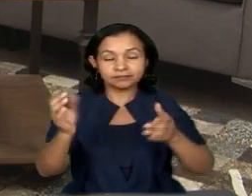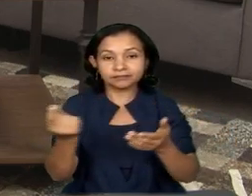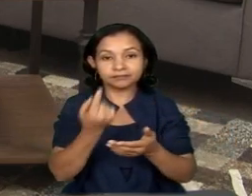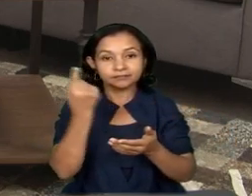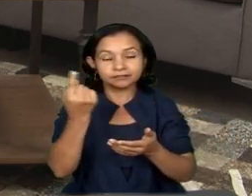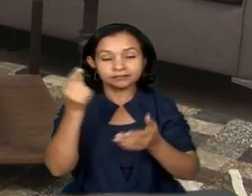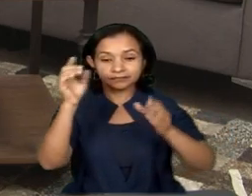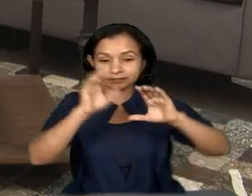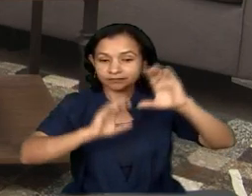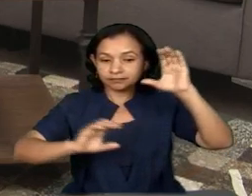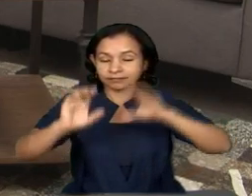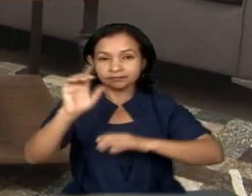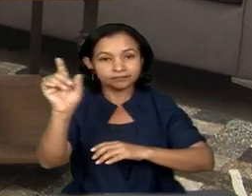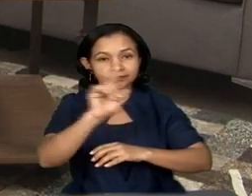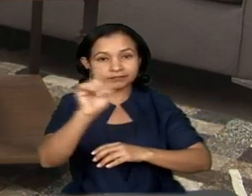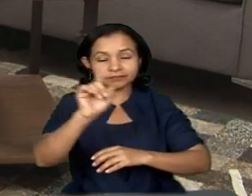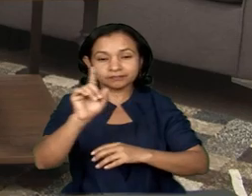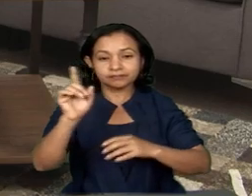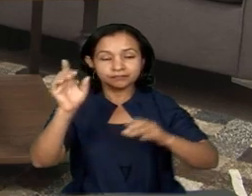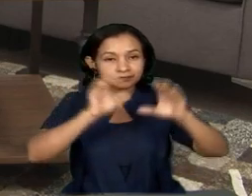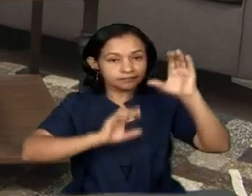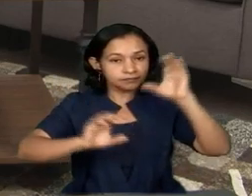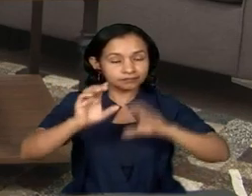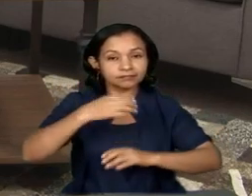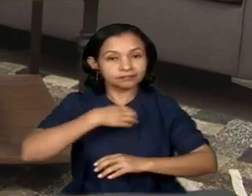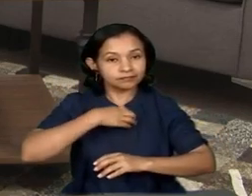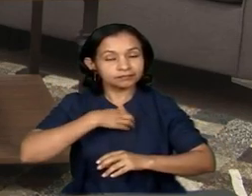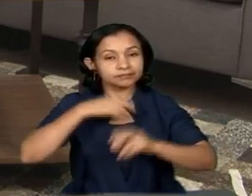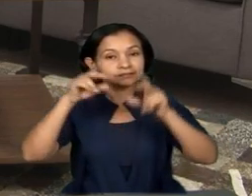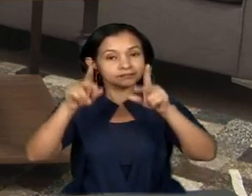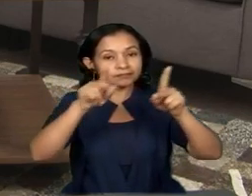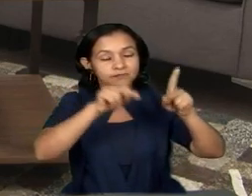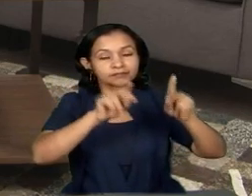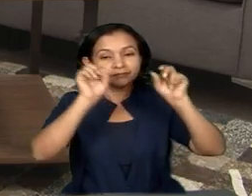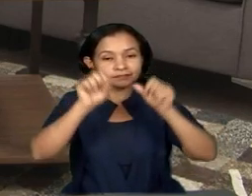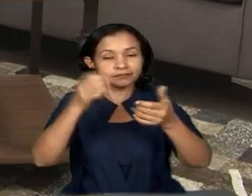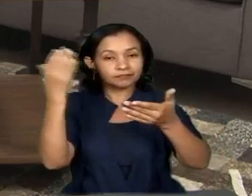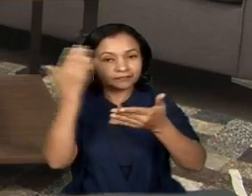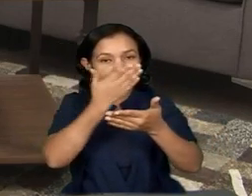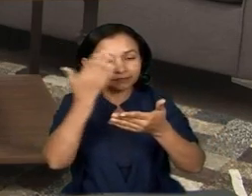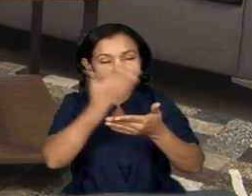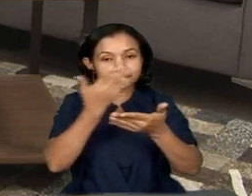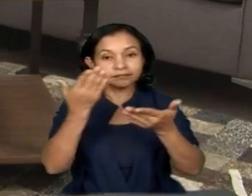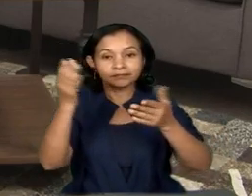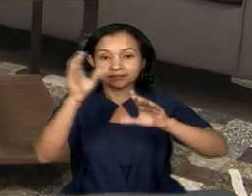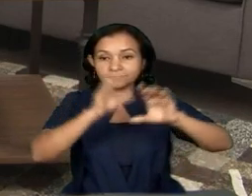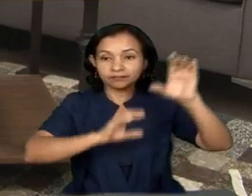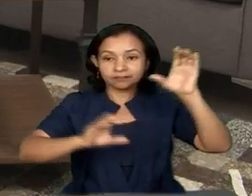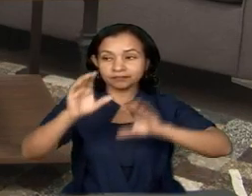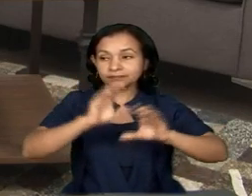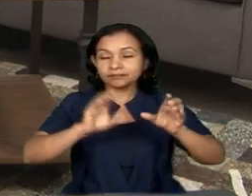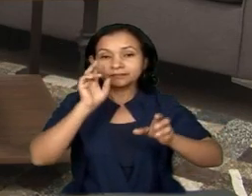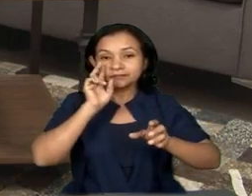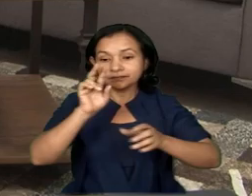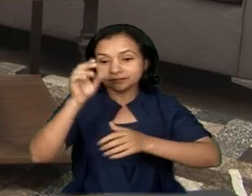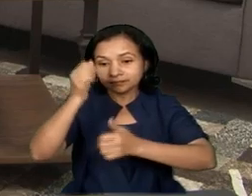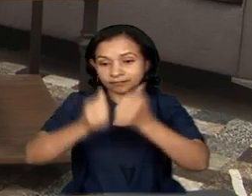la ciencia, sino es el método científico, que vos como persona podés interiorizar el método científico en detectar el